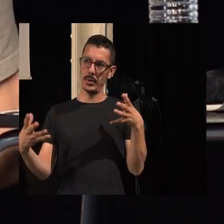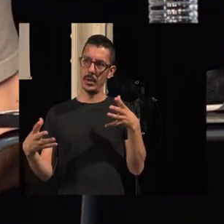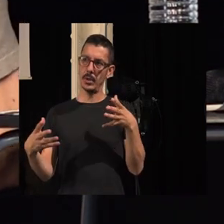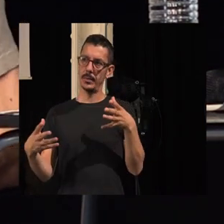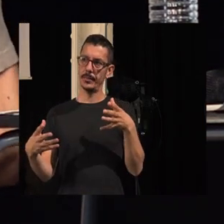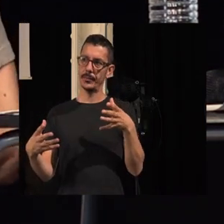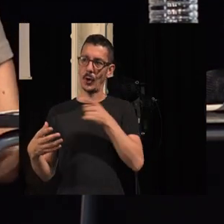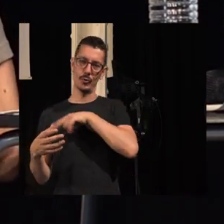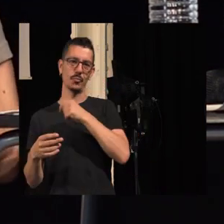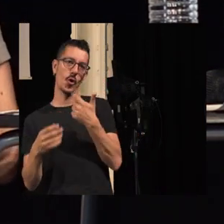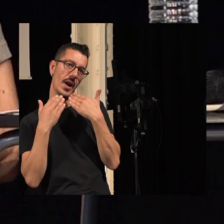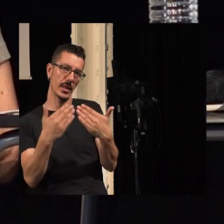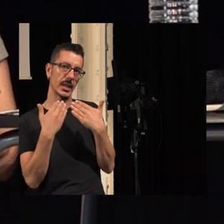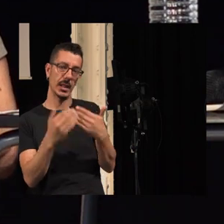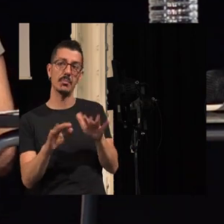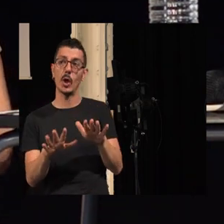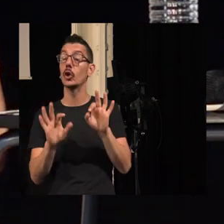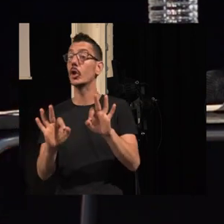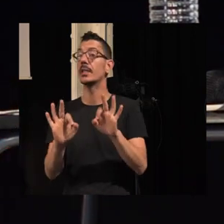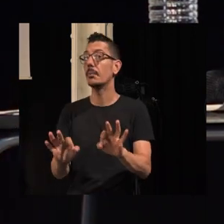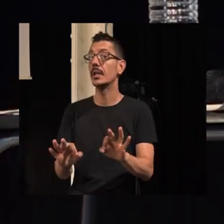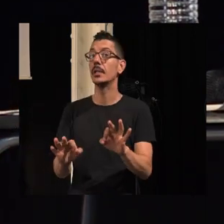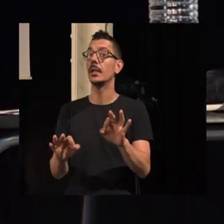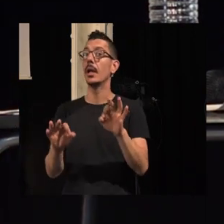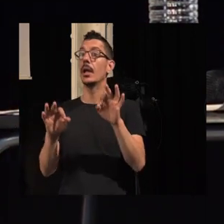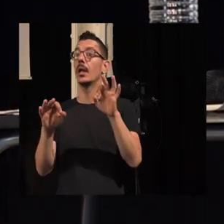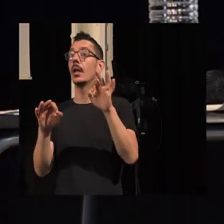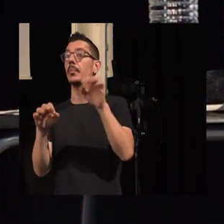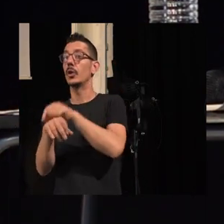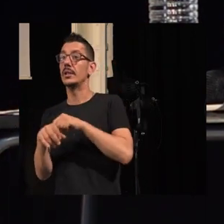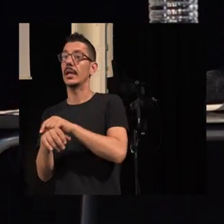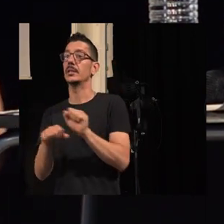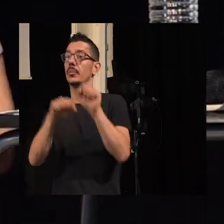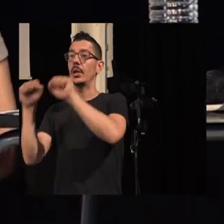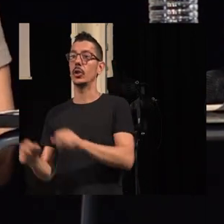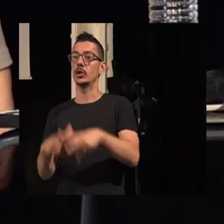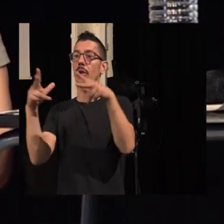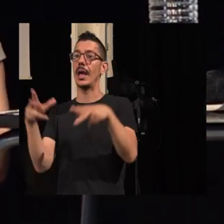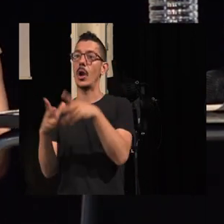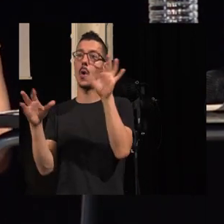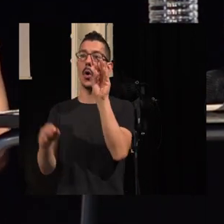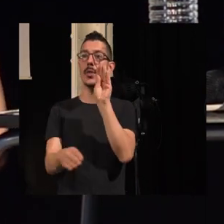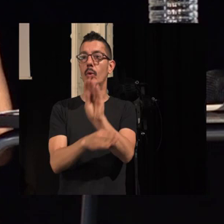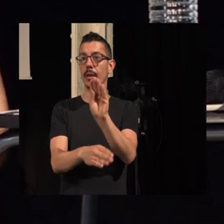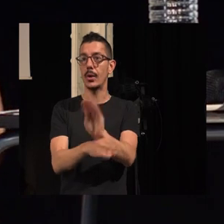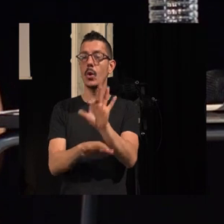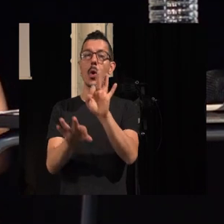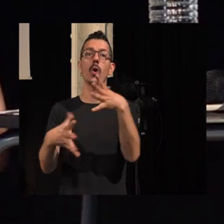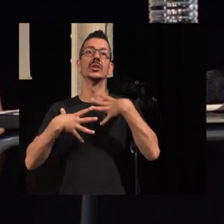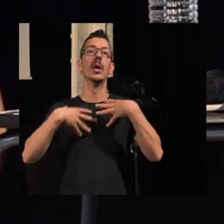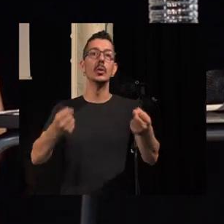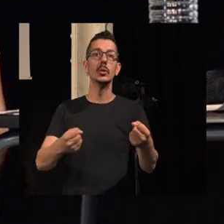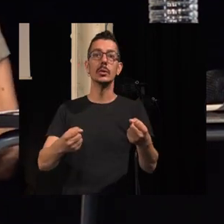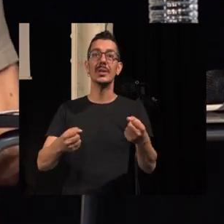en concreto en las políticas, por ejemplo, de protección social o de educación o de salud, no hay